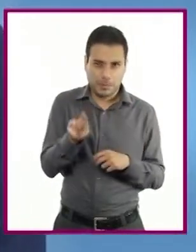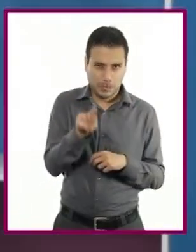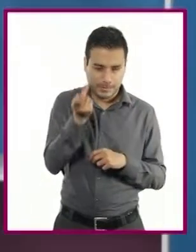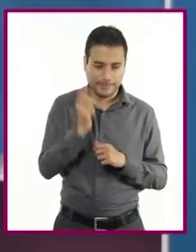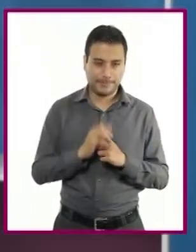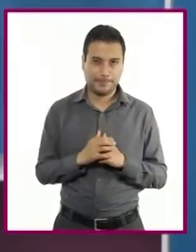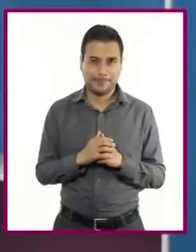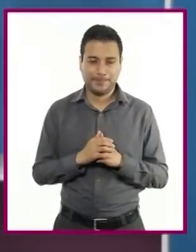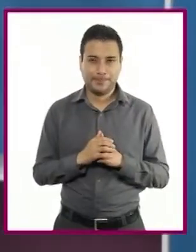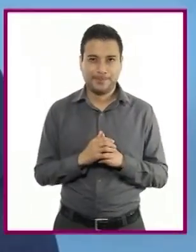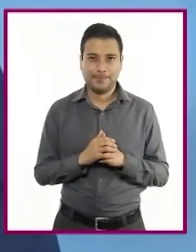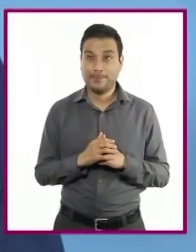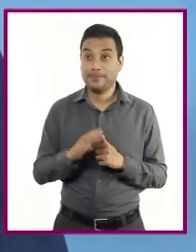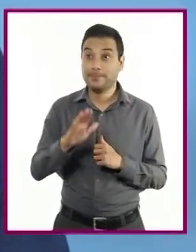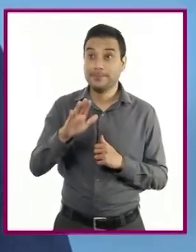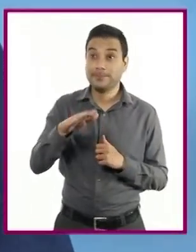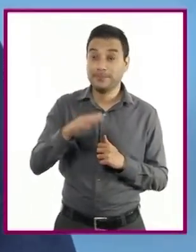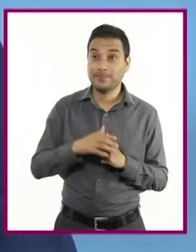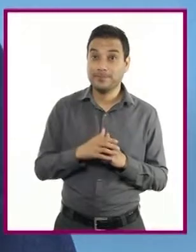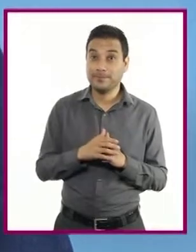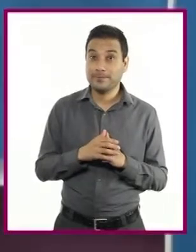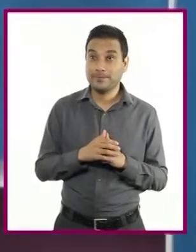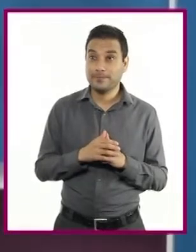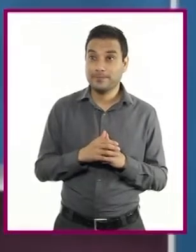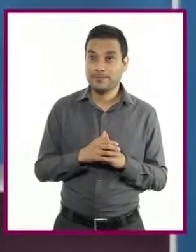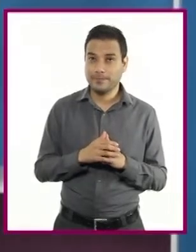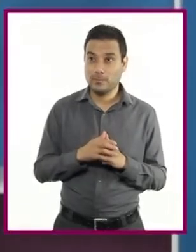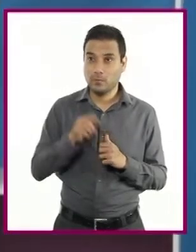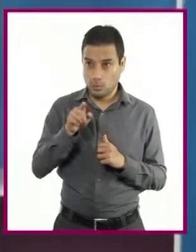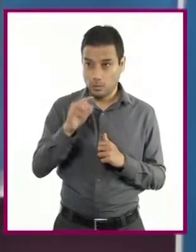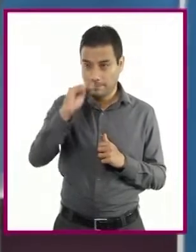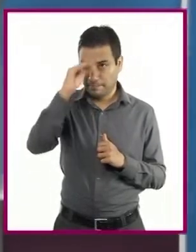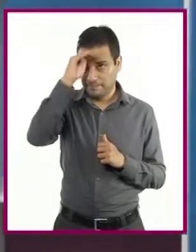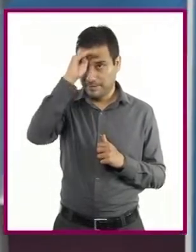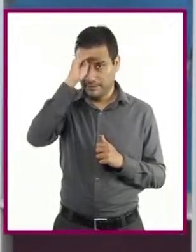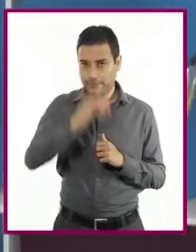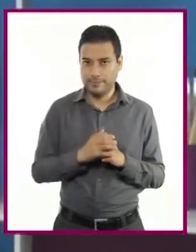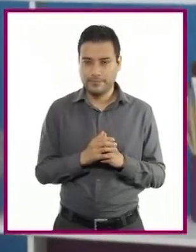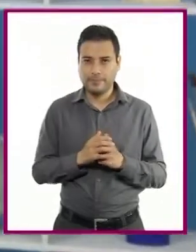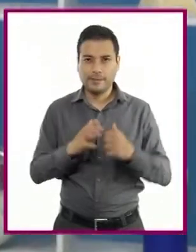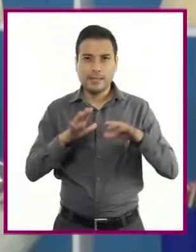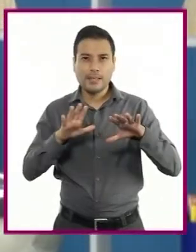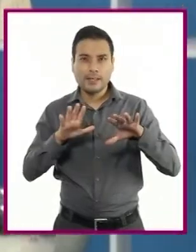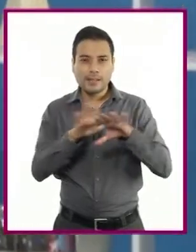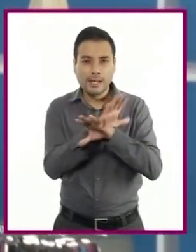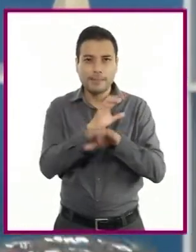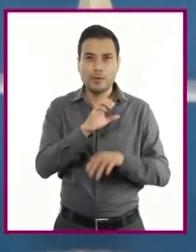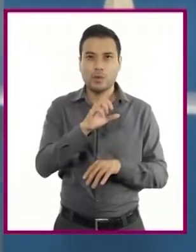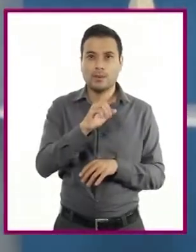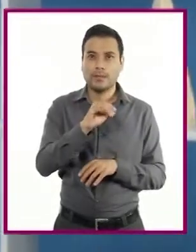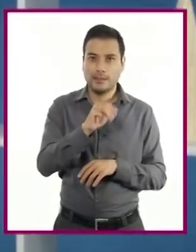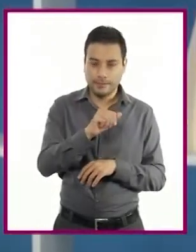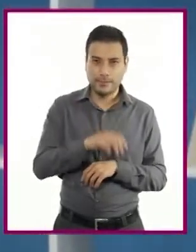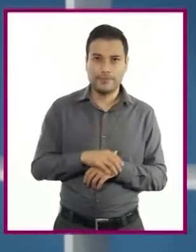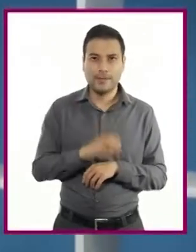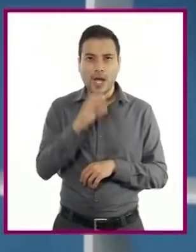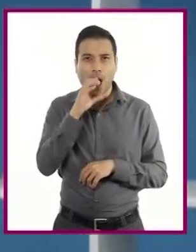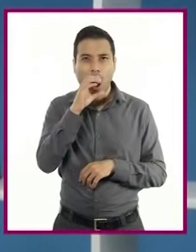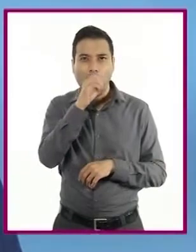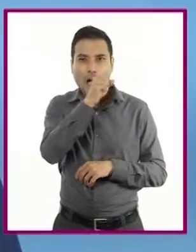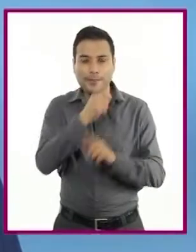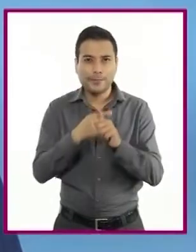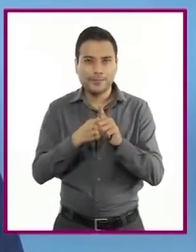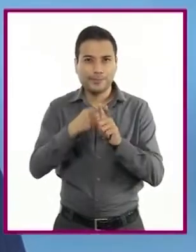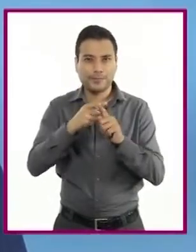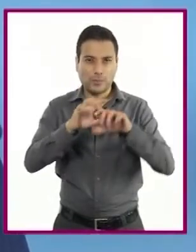profesoras. Nadia, ¿te has preguntado cuál es la diferencia entre el cambio climático, el calentamiento global y el efecto invernadero?